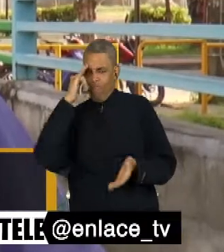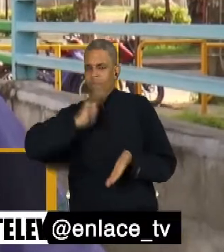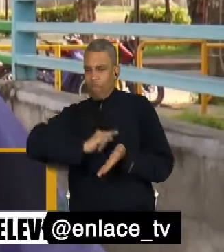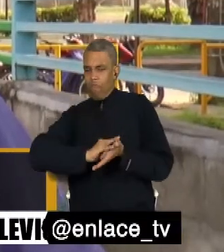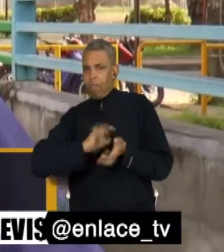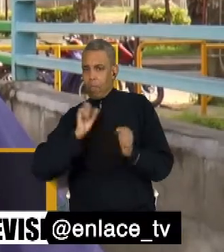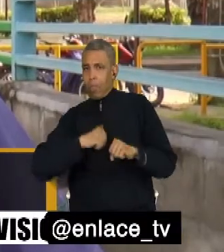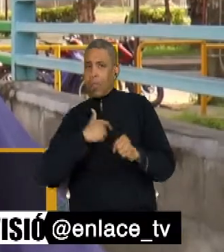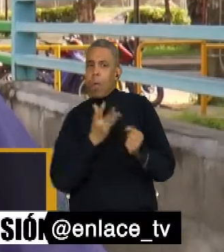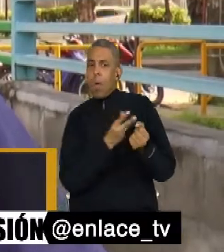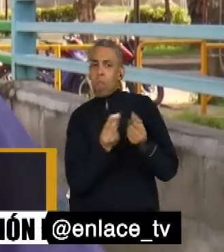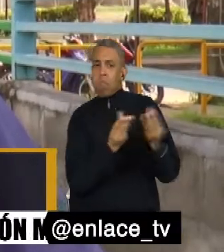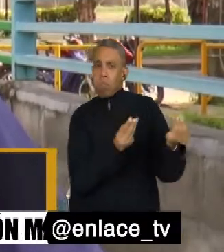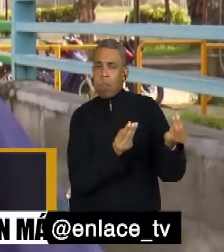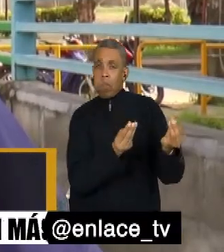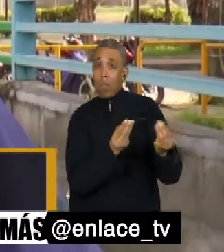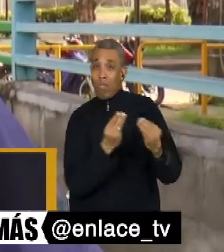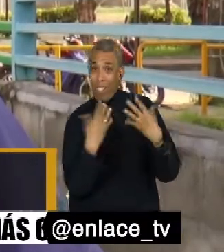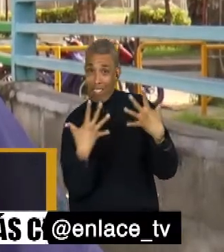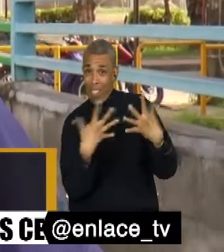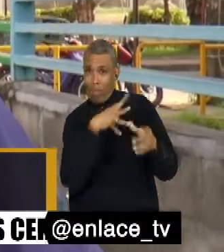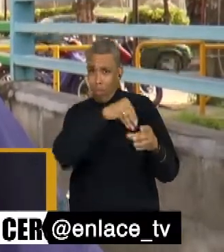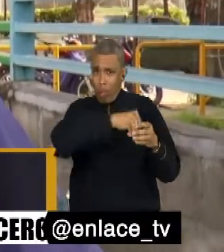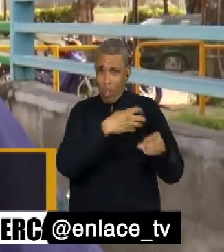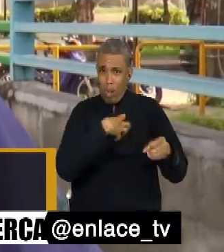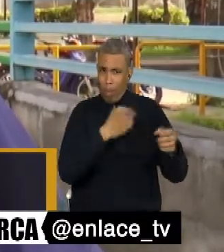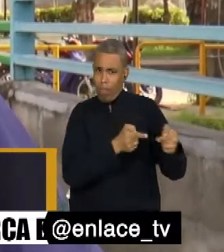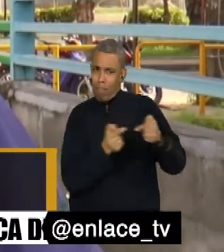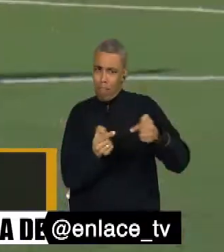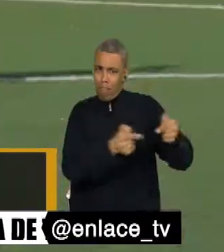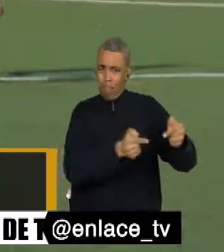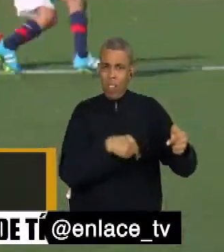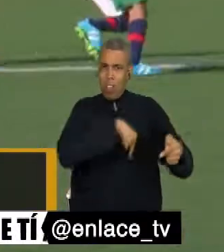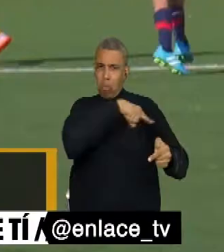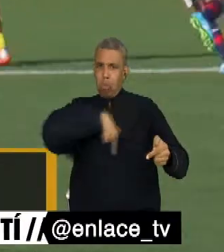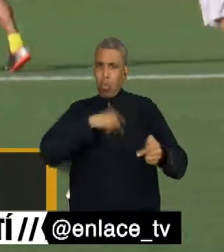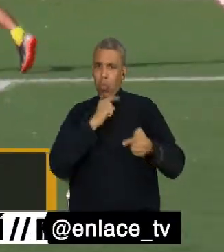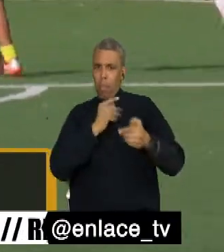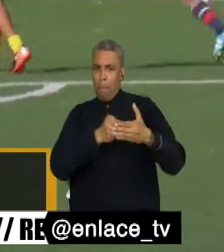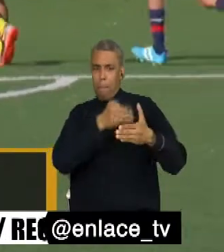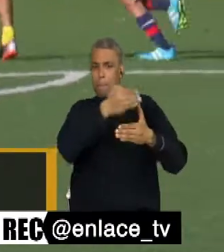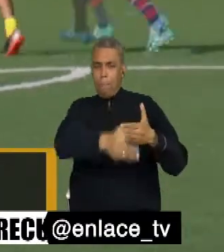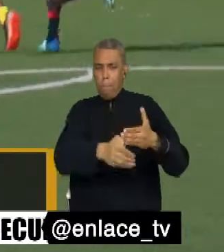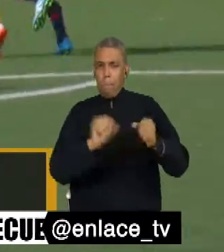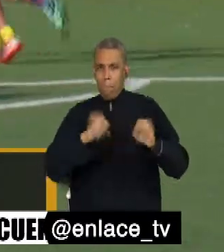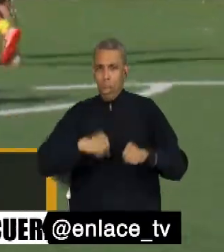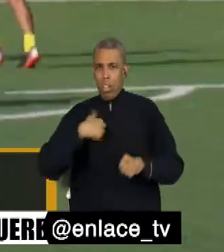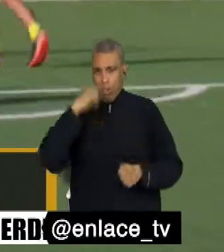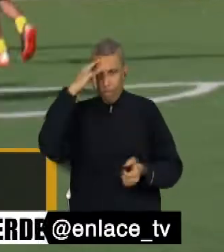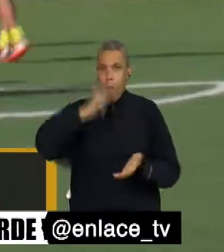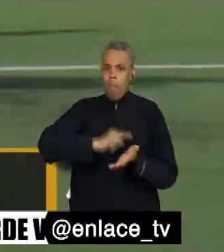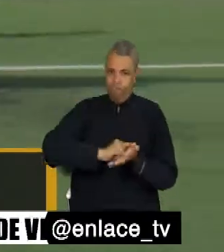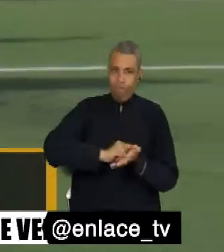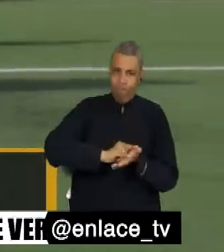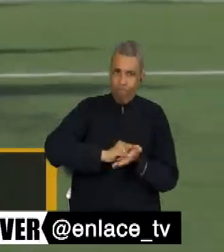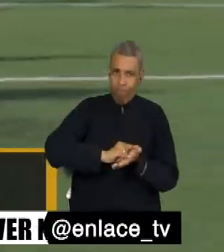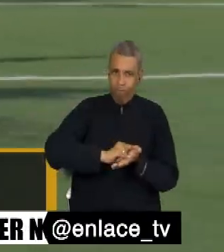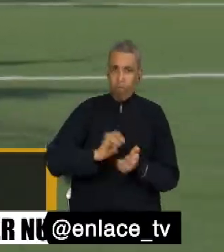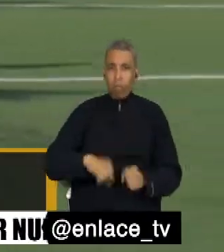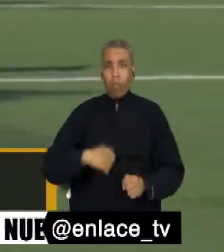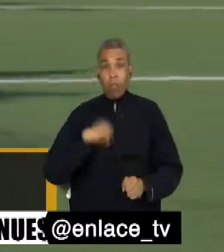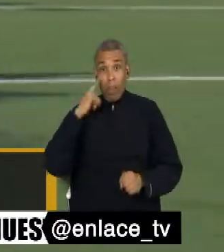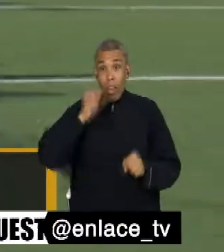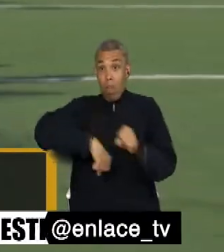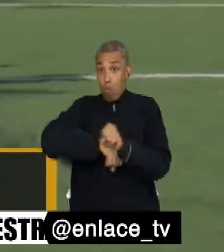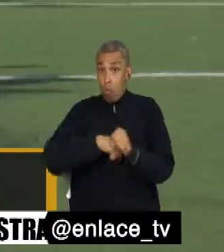10 equipos participando de toda la zona oriental y esperamos clasificar. El fútbol es un deporte que ha ido ganando espacio y nombre en Barranca